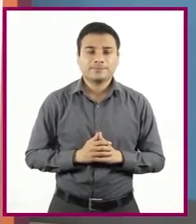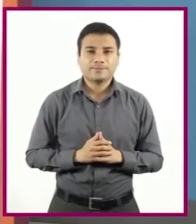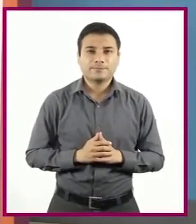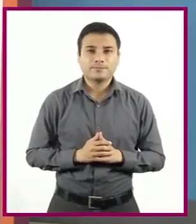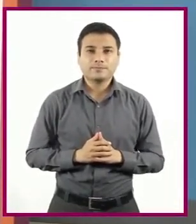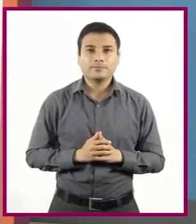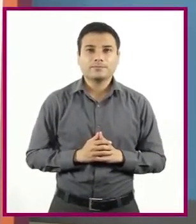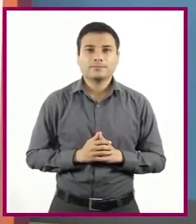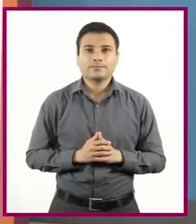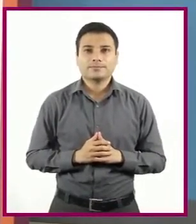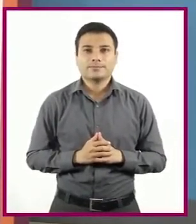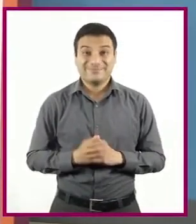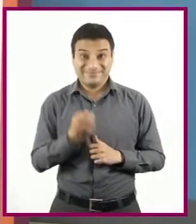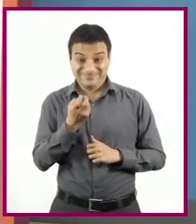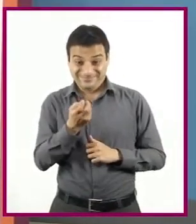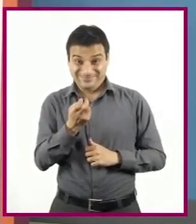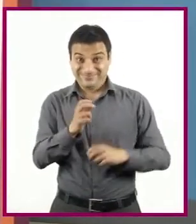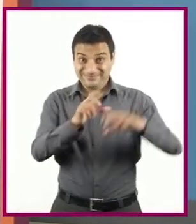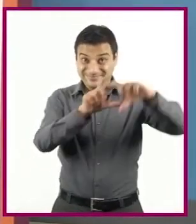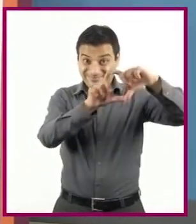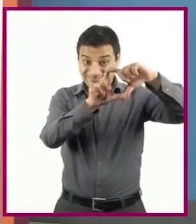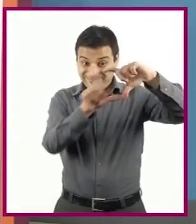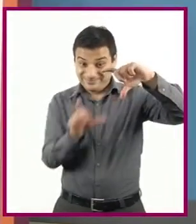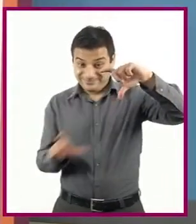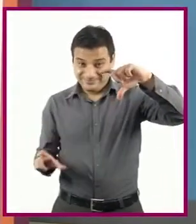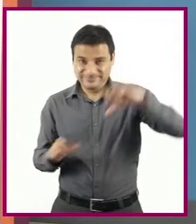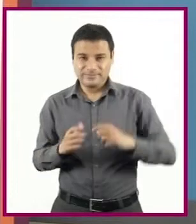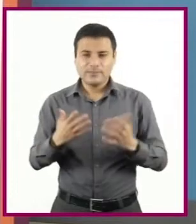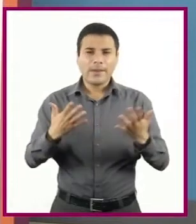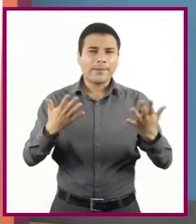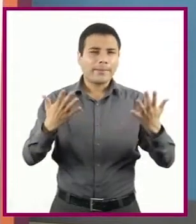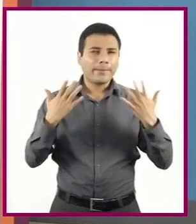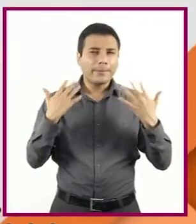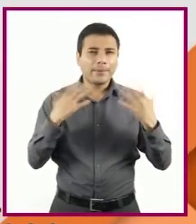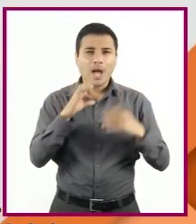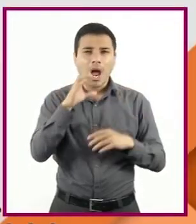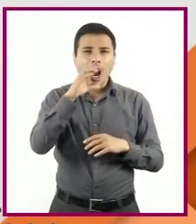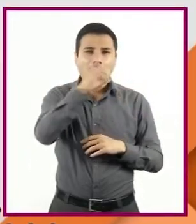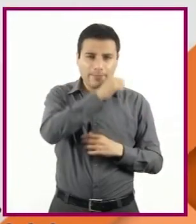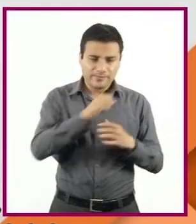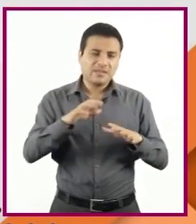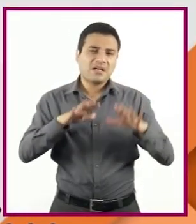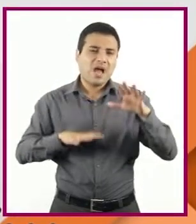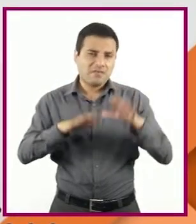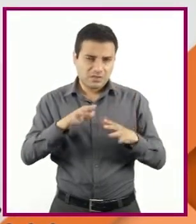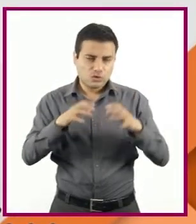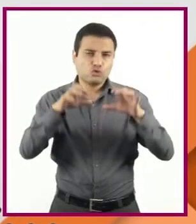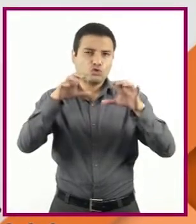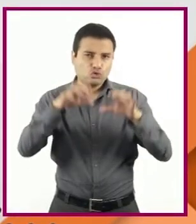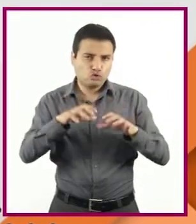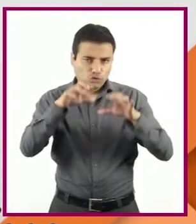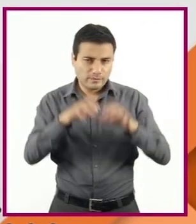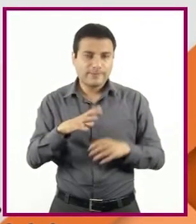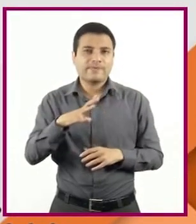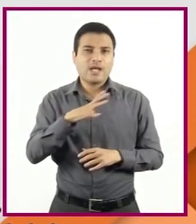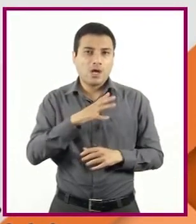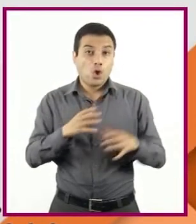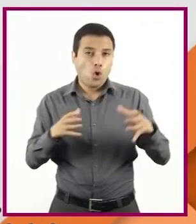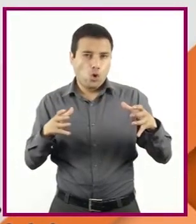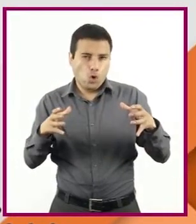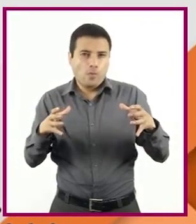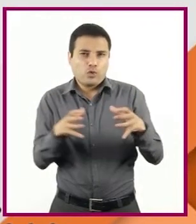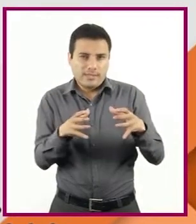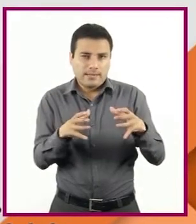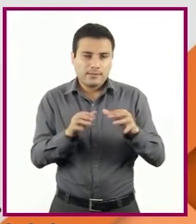La costa del Golfo se caracterizó por un clima caluroso con lluvias estacionales. Se desarrollaron comunidades